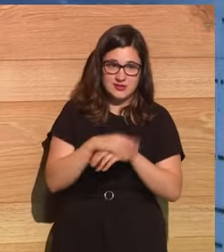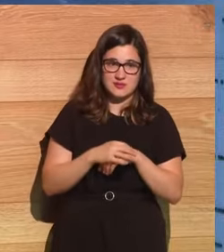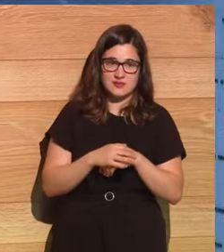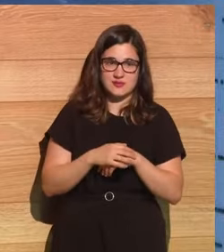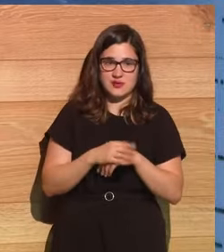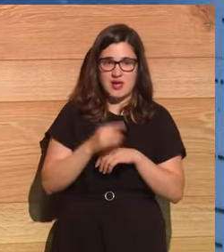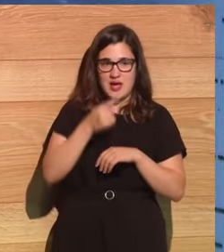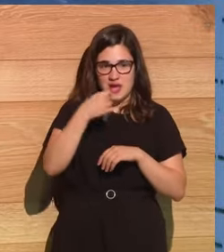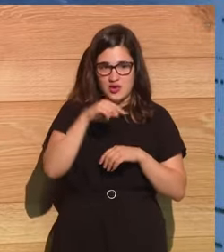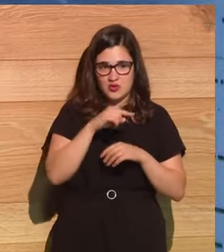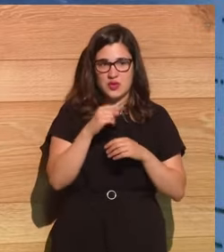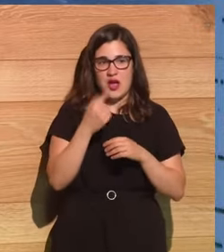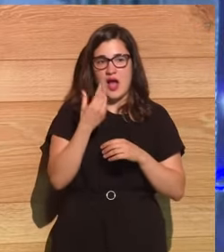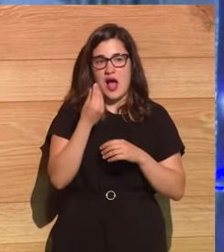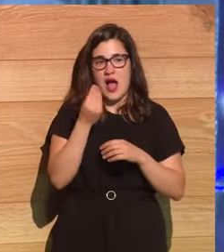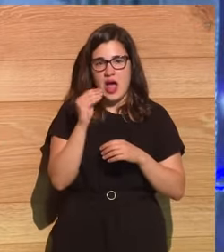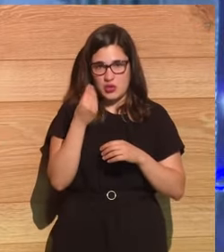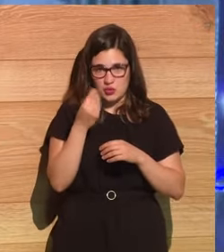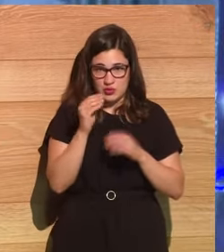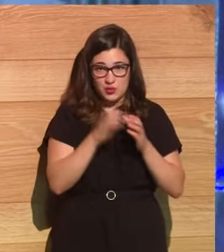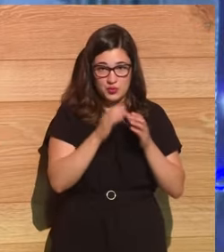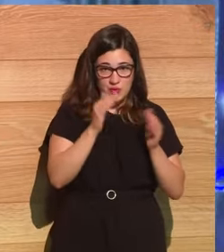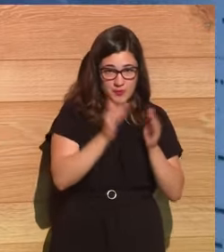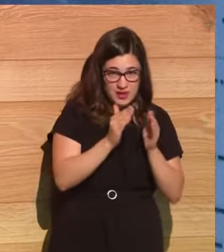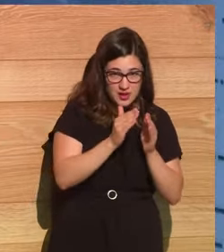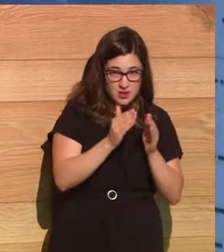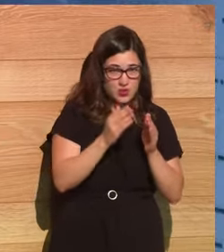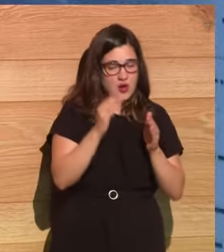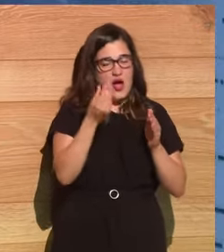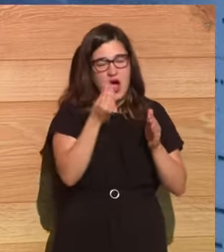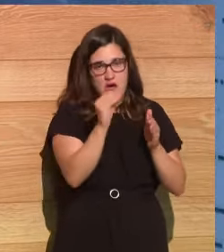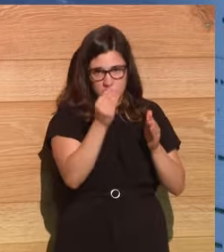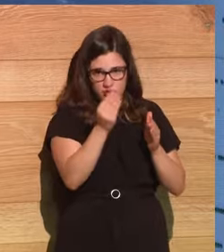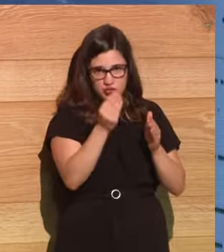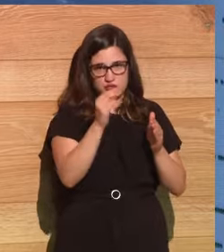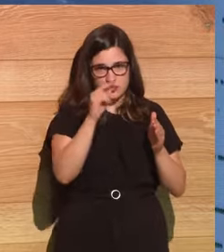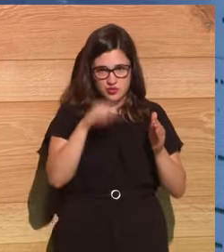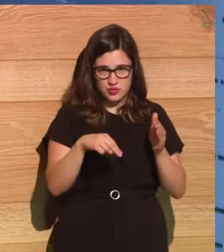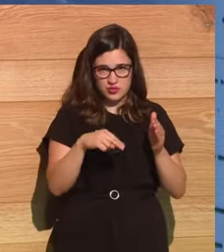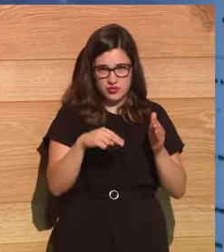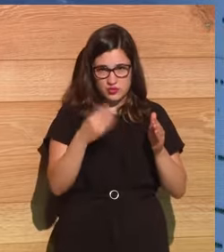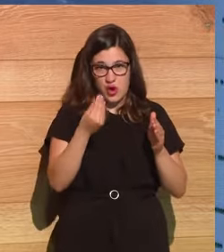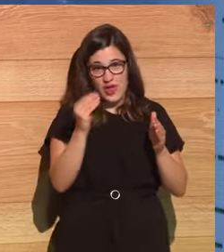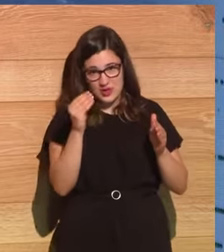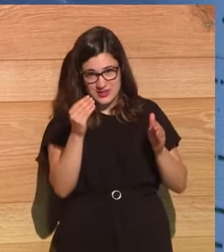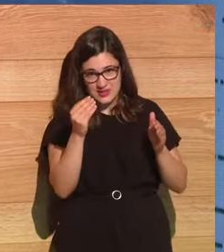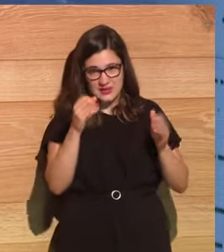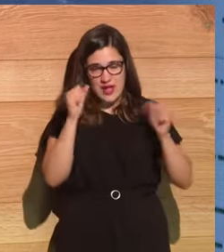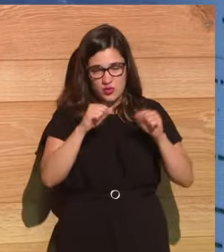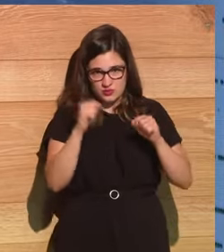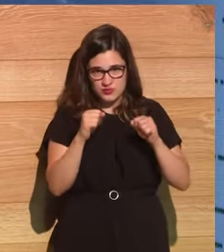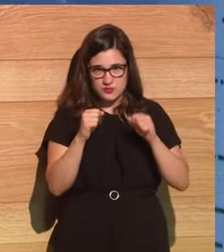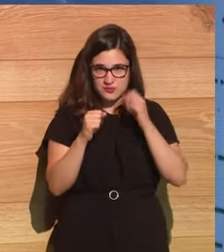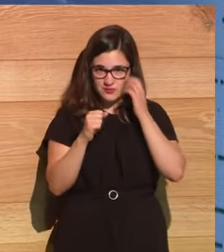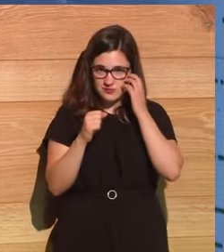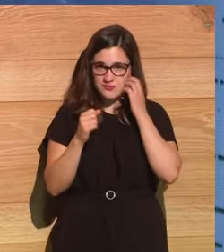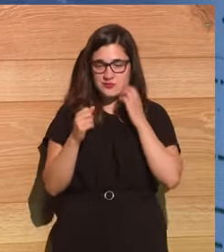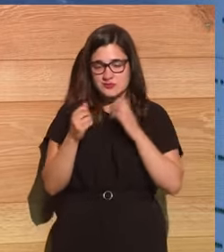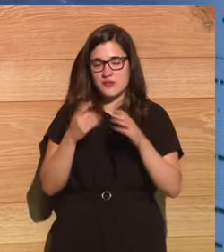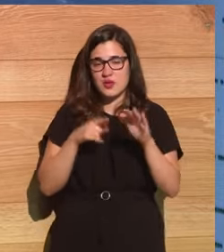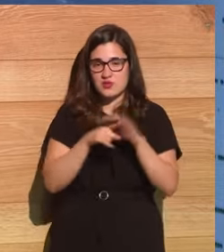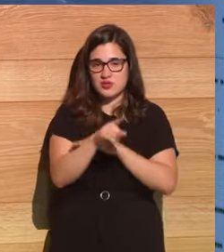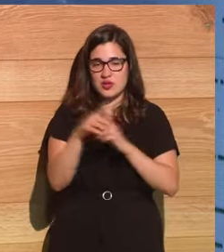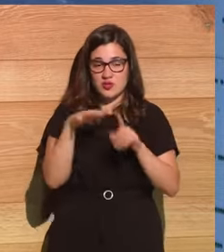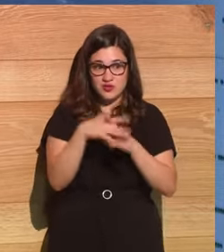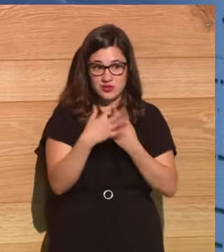los adultos del otro grupo. Del grupo pequeño. Claro, de una manera natural evolucionan esas capacidades y tú mismo evolucionas en ese contexto, en esa